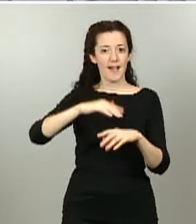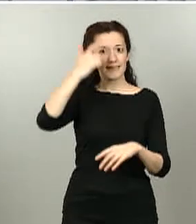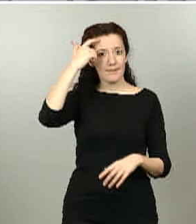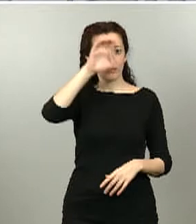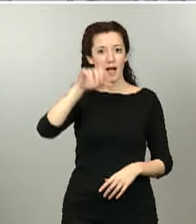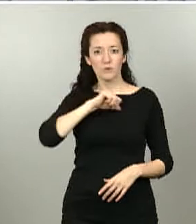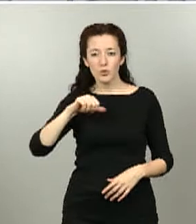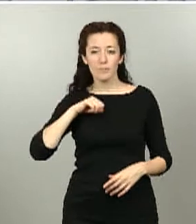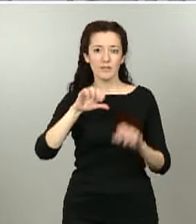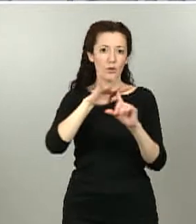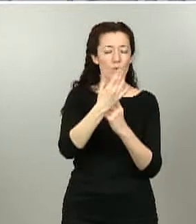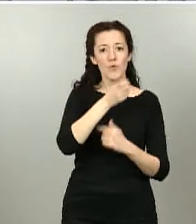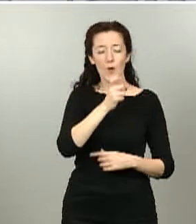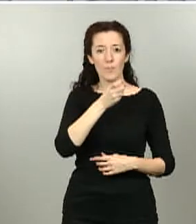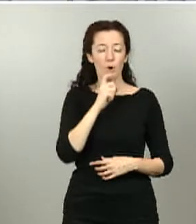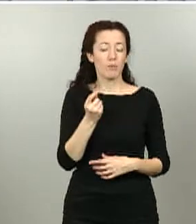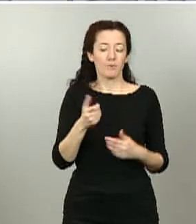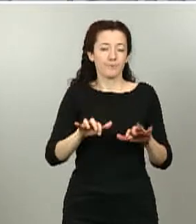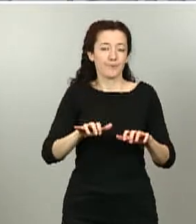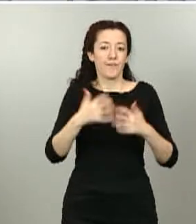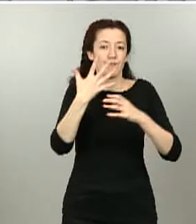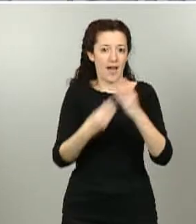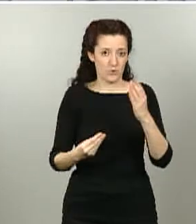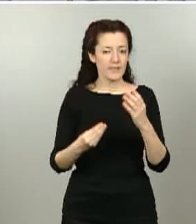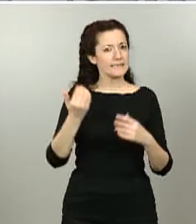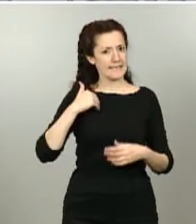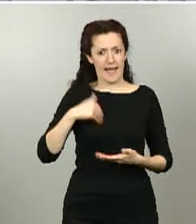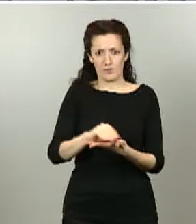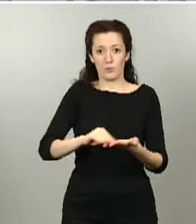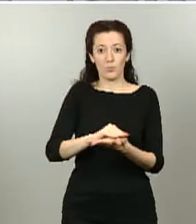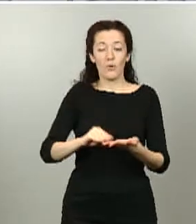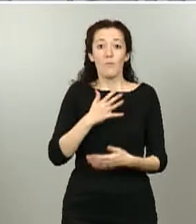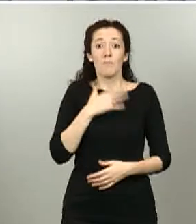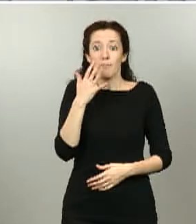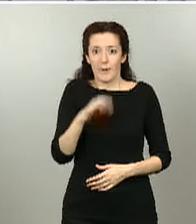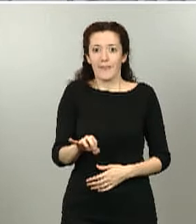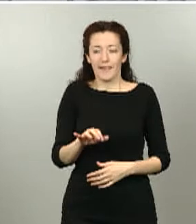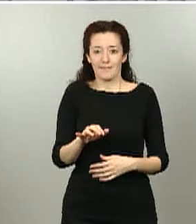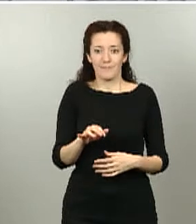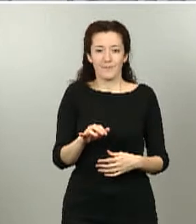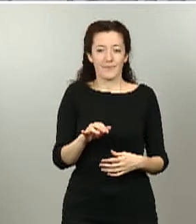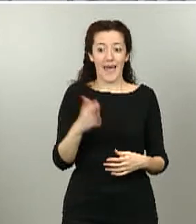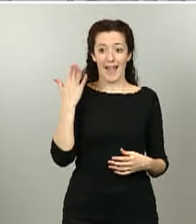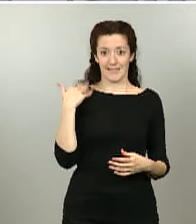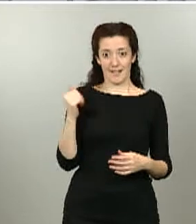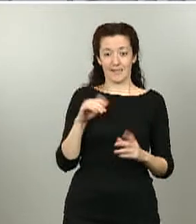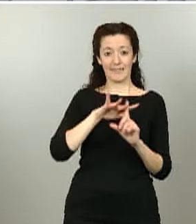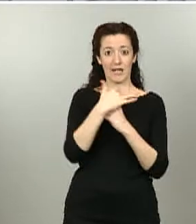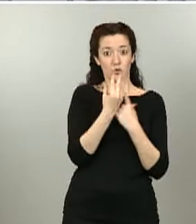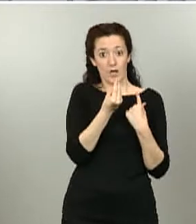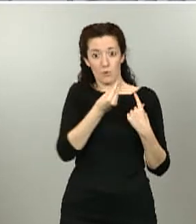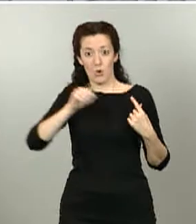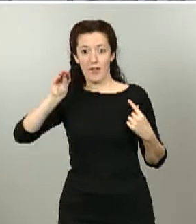Eso se ha corregido y en este caso ha podido haber alguna pequeña discrepancia entre los acumulados de ayer y los acumulados de